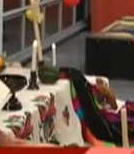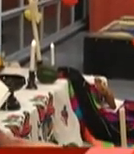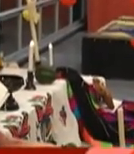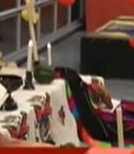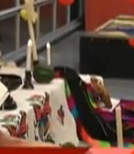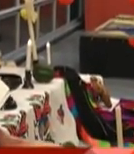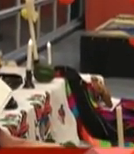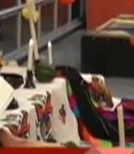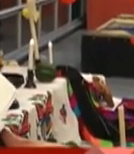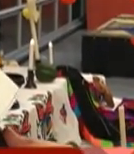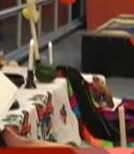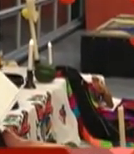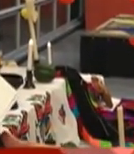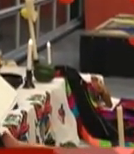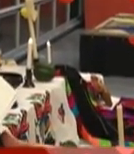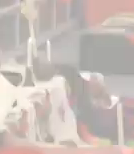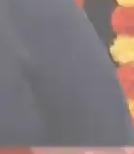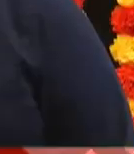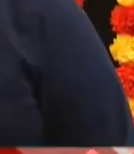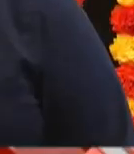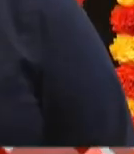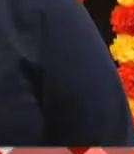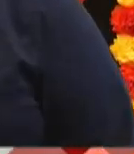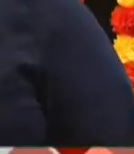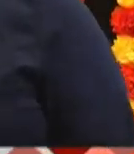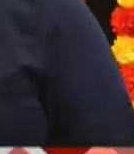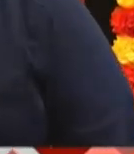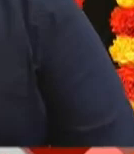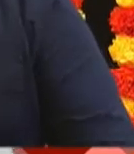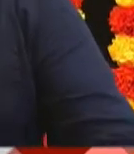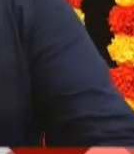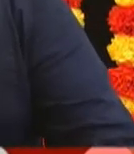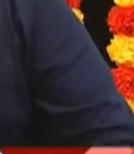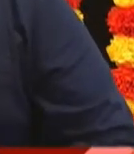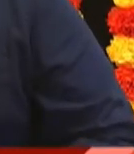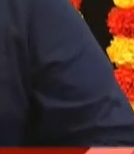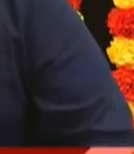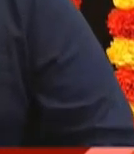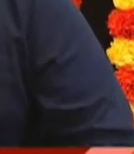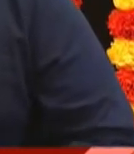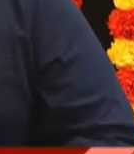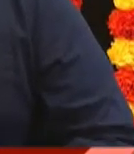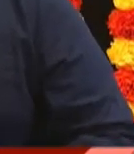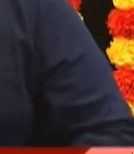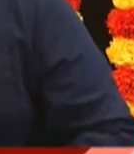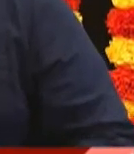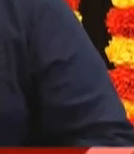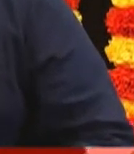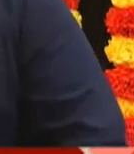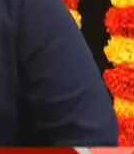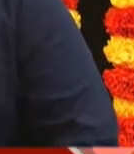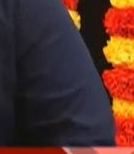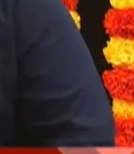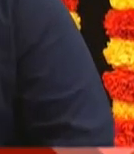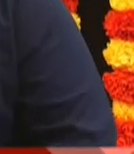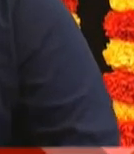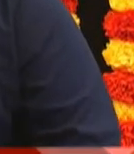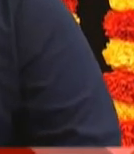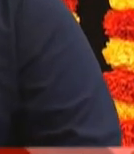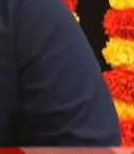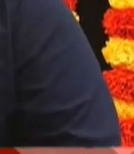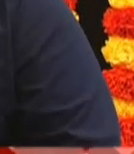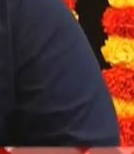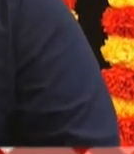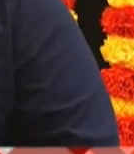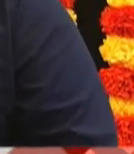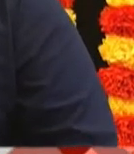muestre lo más real posible. Creo que era importante poder mostrar un poquito más de cómo se vive realmente la